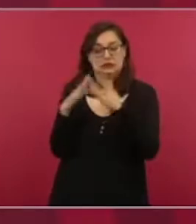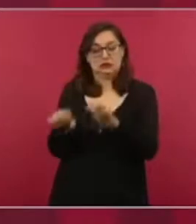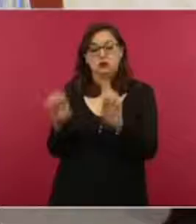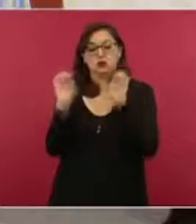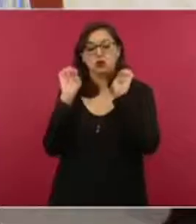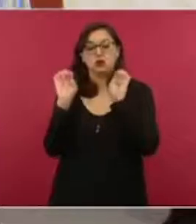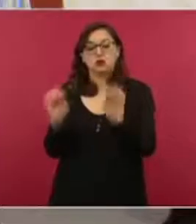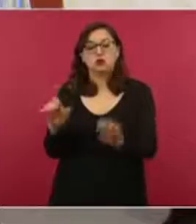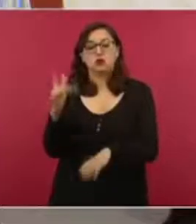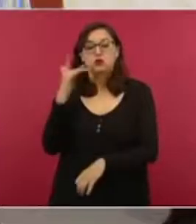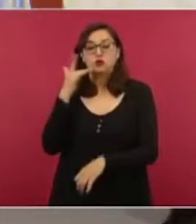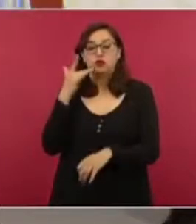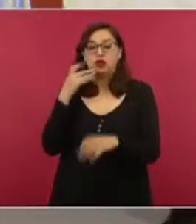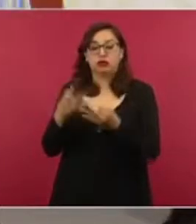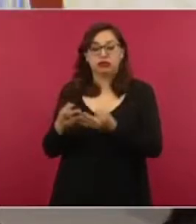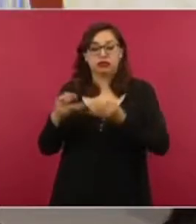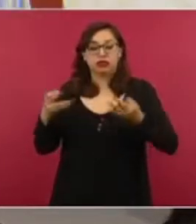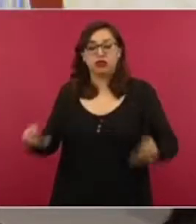de 8 hectáreas.